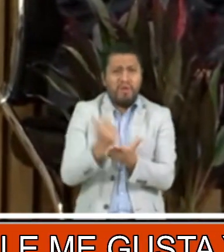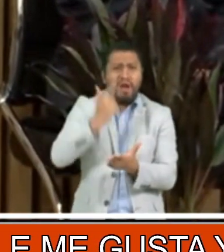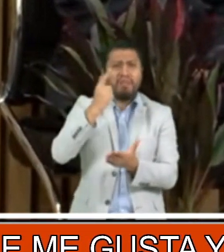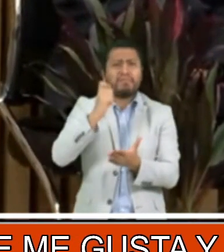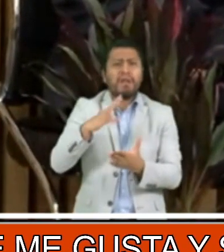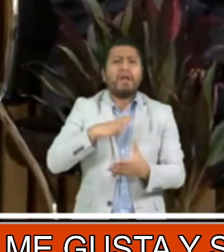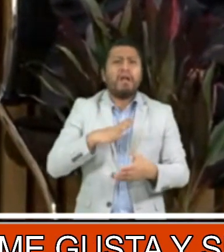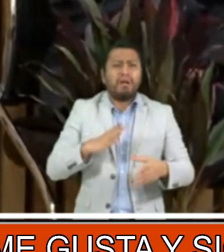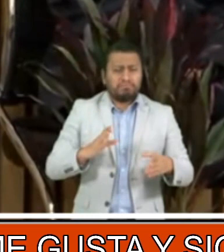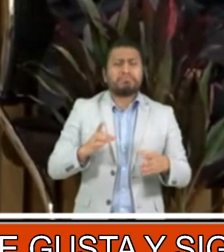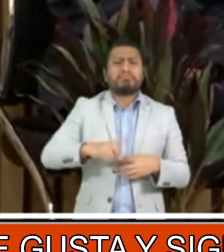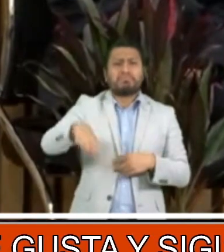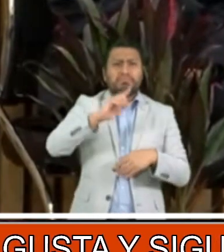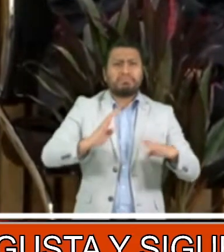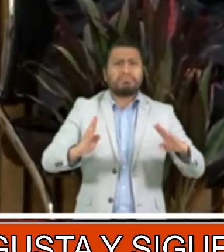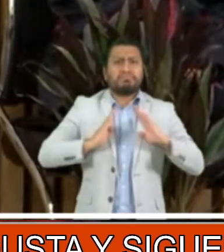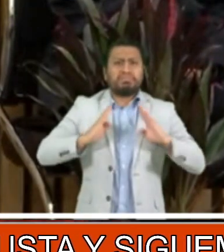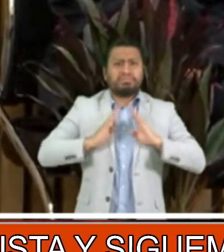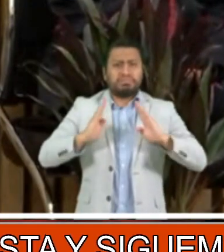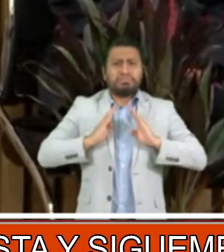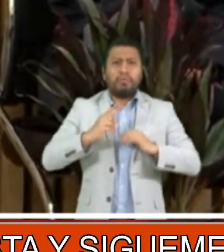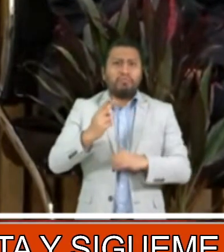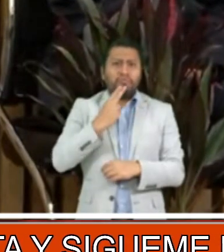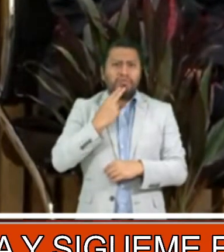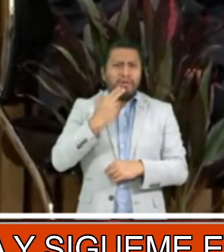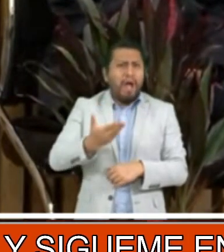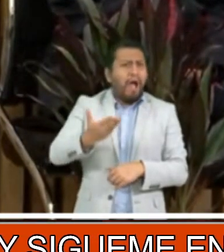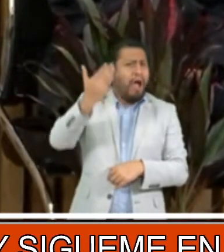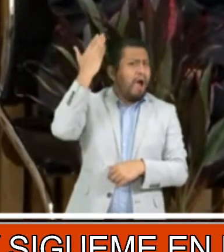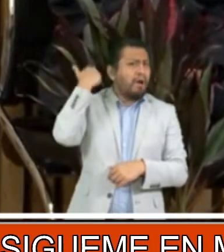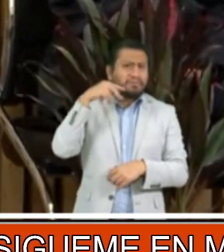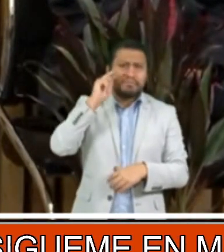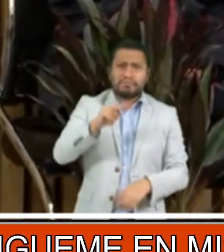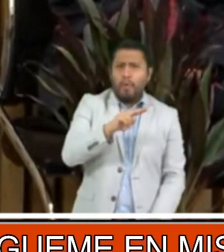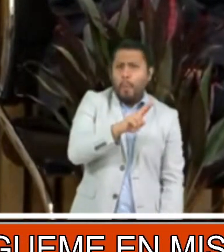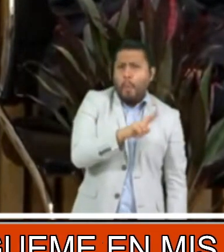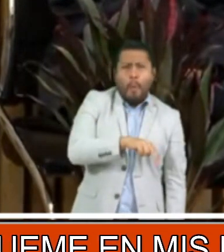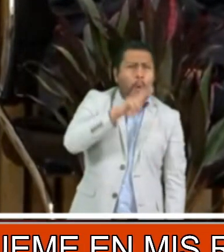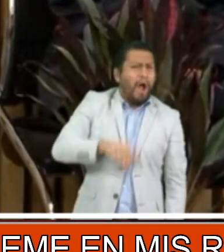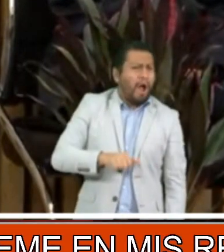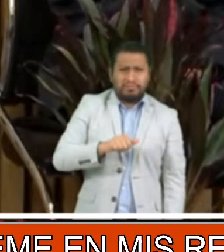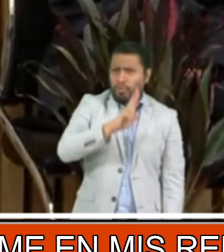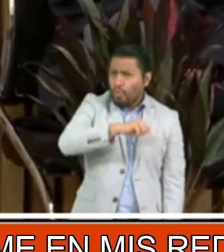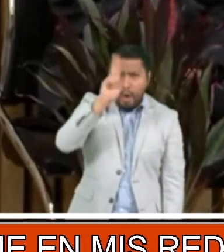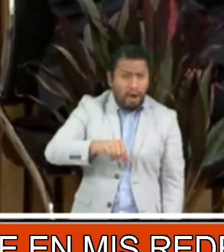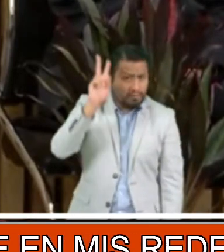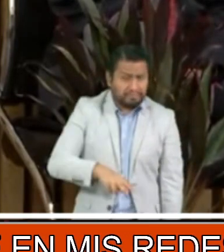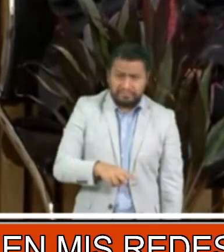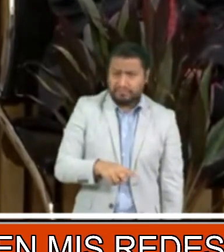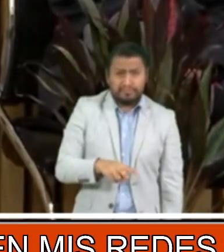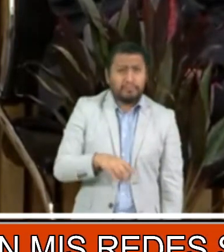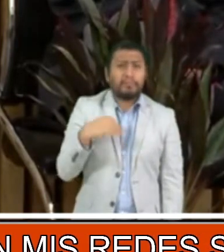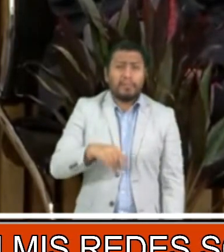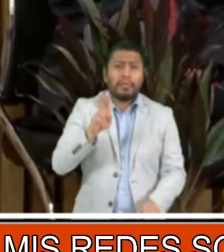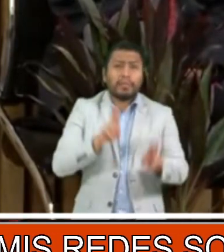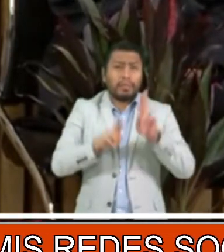Fuerzas Armadas, algo que nunca antes se había visto en México. Nuestra democracia está en